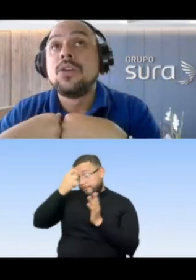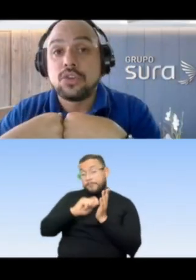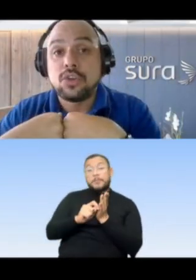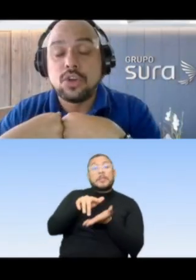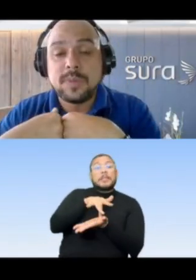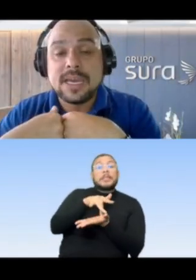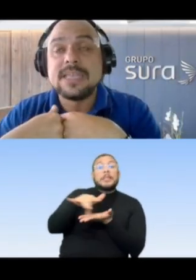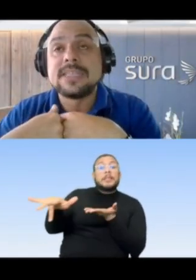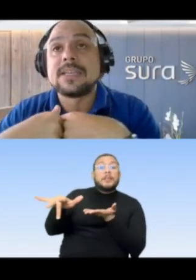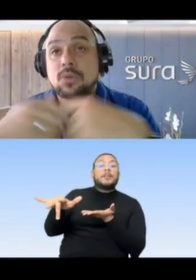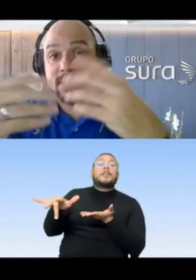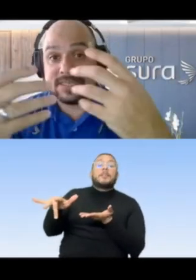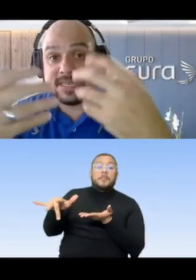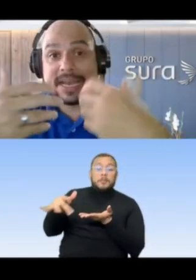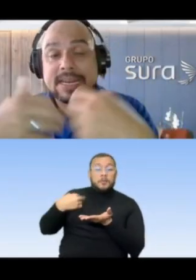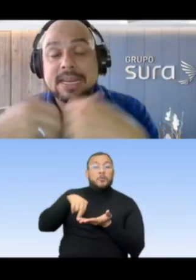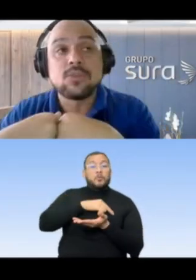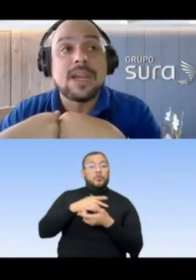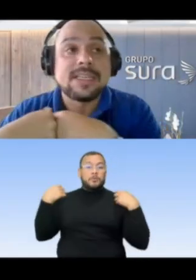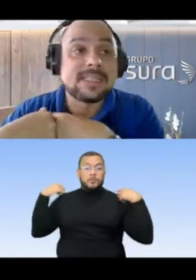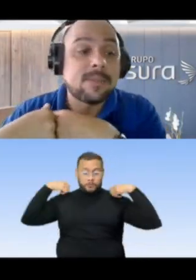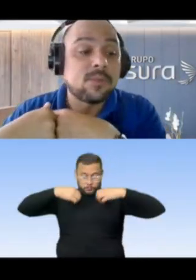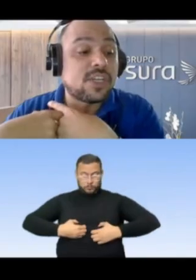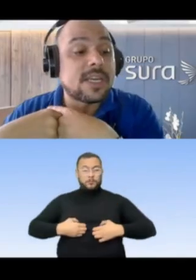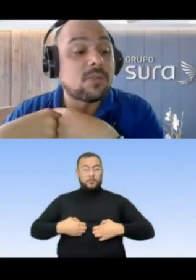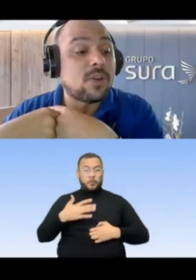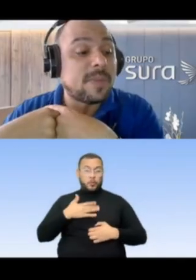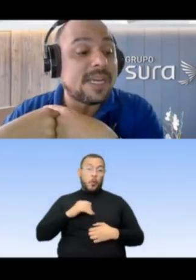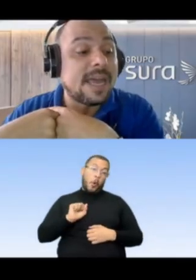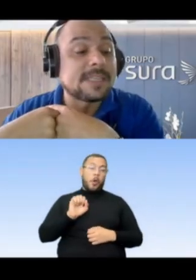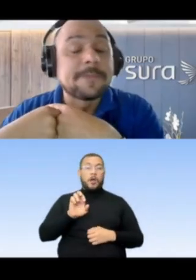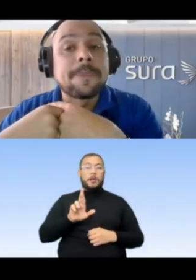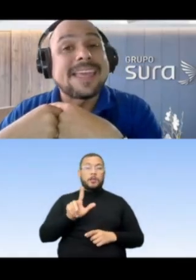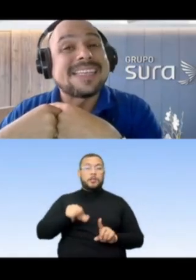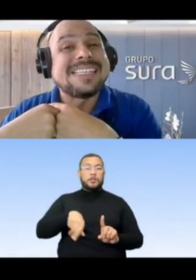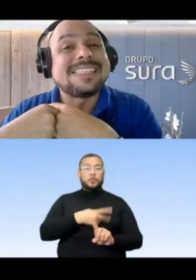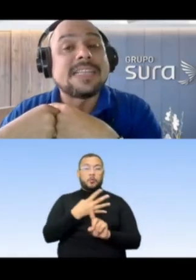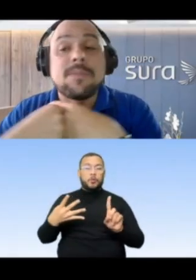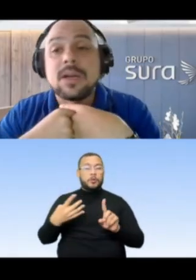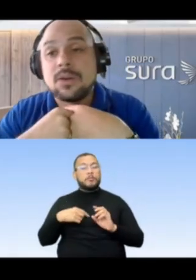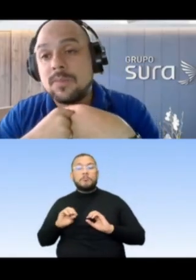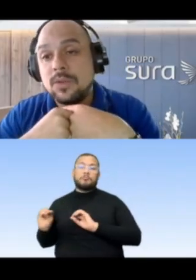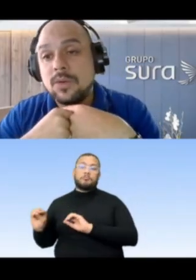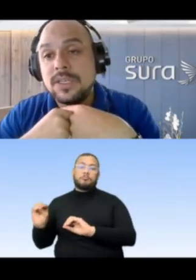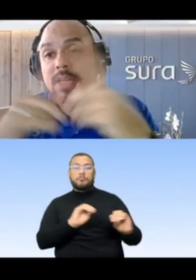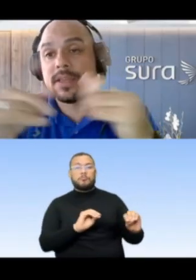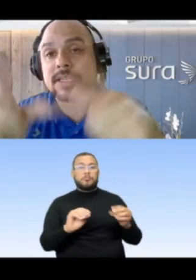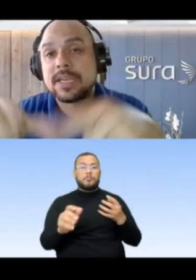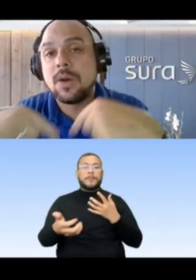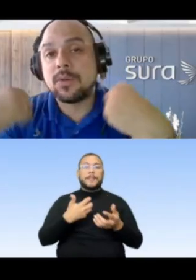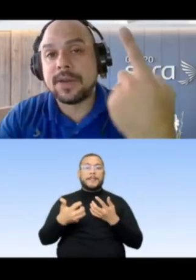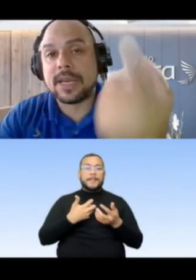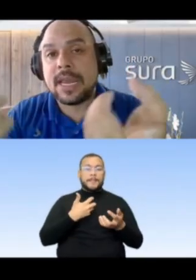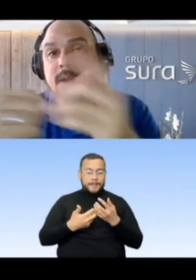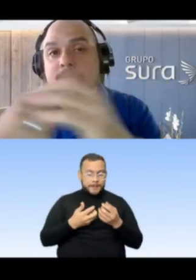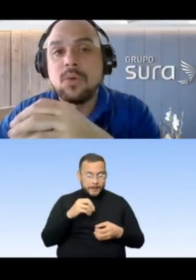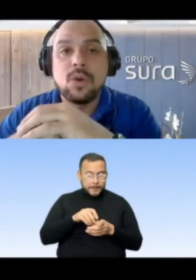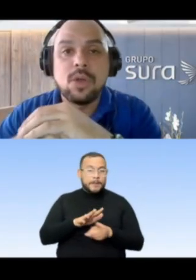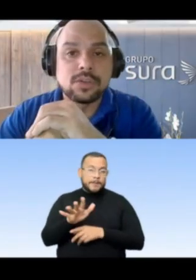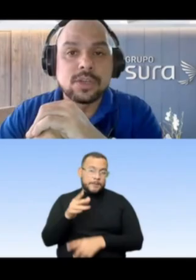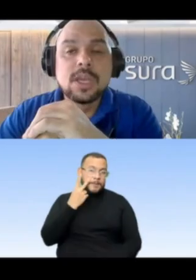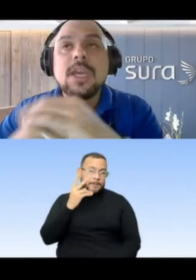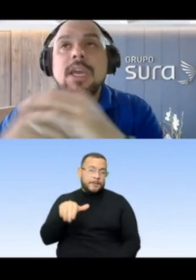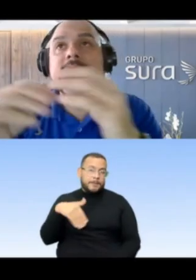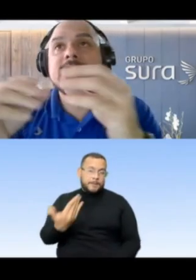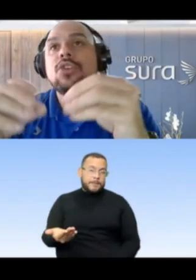emergencia, nosotros los brigadistas o desde ARL Sura les estamos enseñando a los brigadas sistema comando de incidentes, que lo vamos a ver en